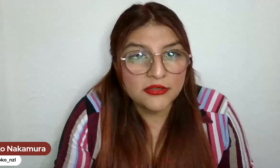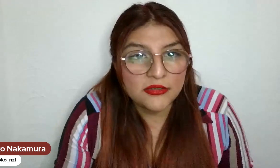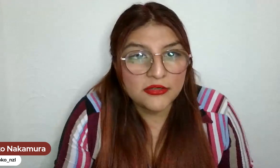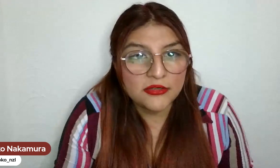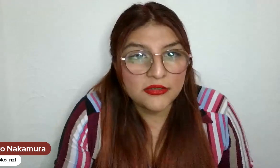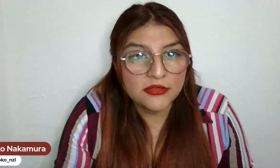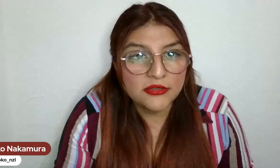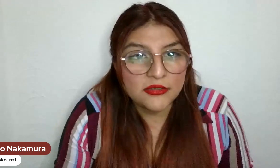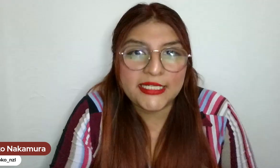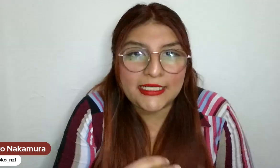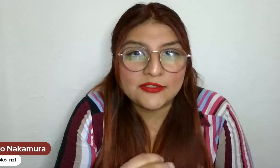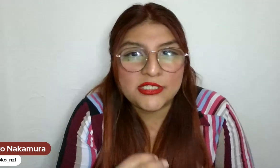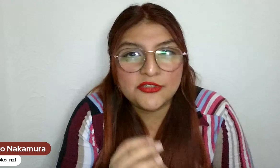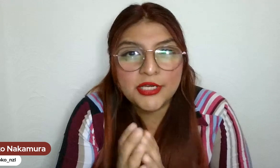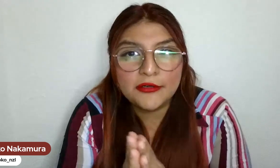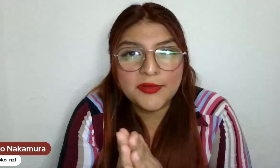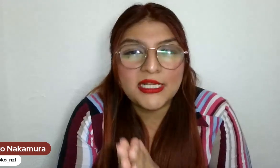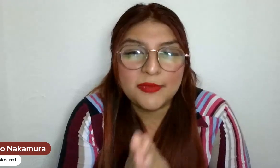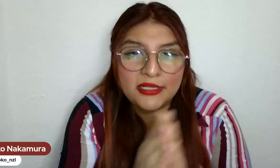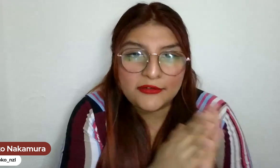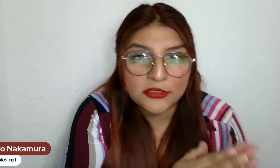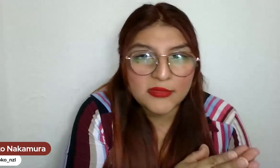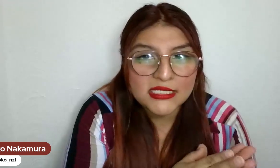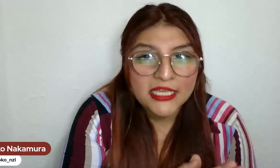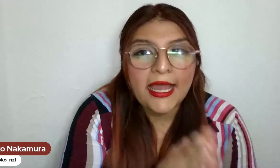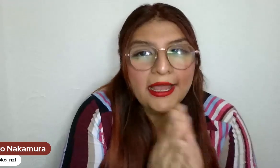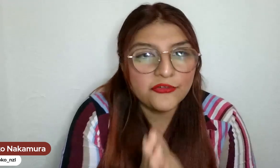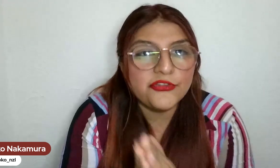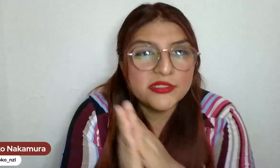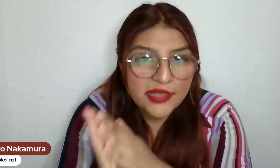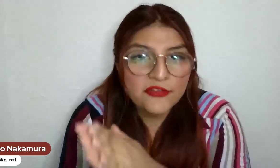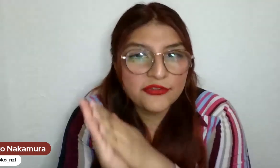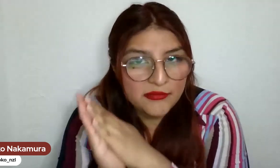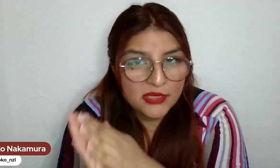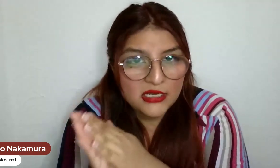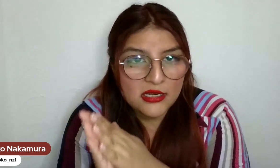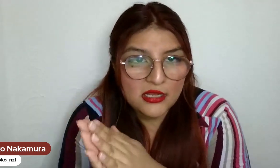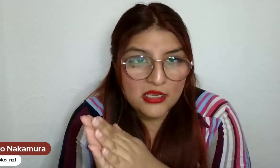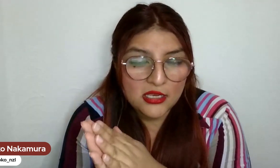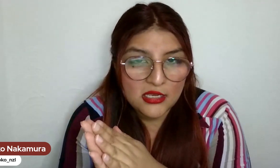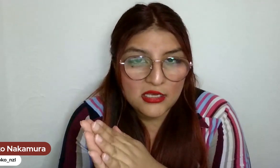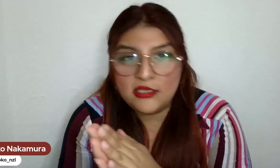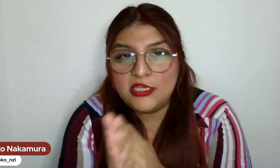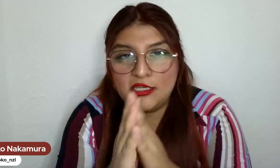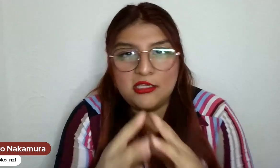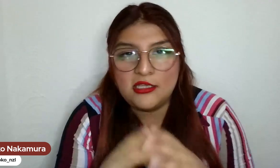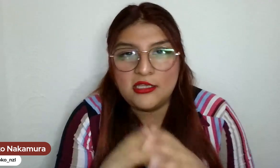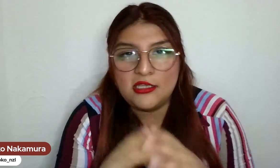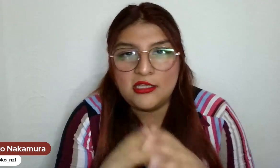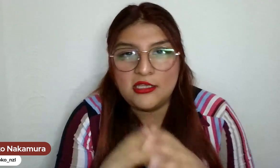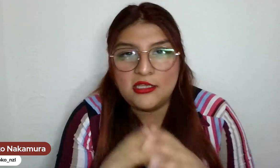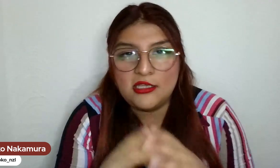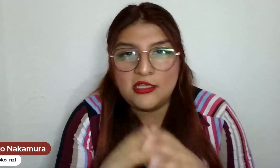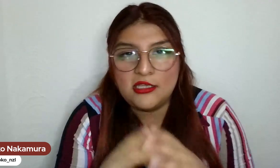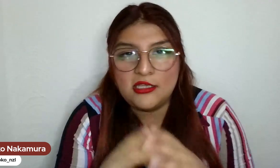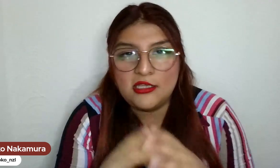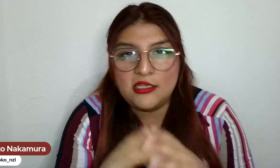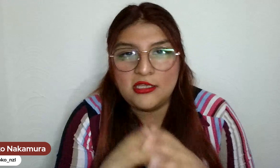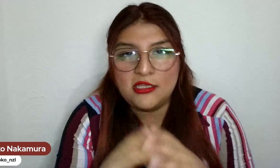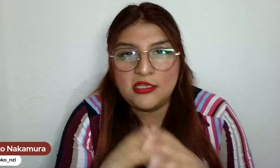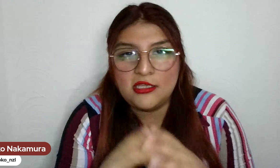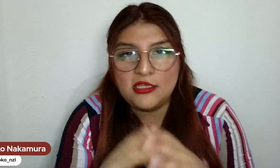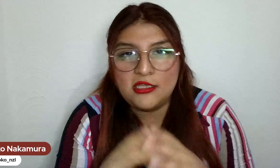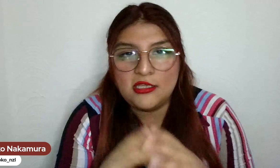por ejemplo la alianza in Pues que la asociación que agrupa las plataformas ha contestado también eh Y di de manera